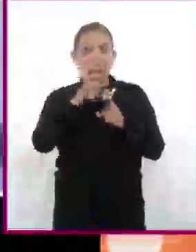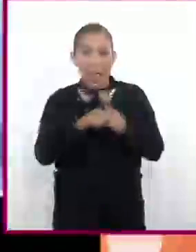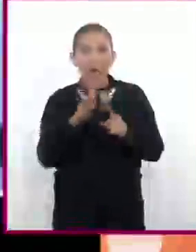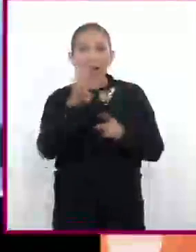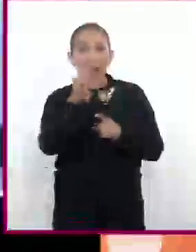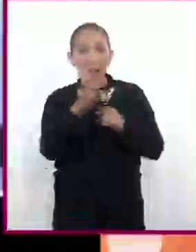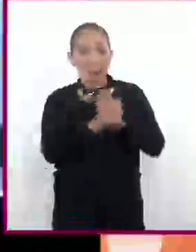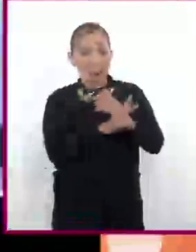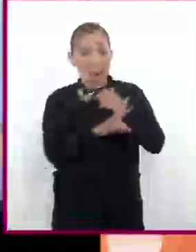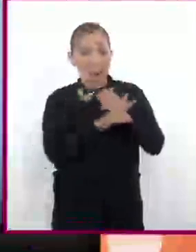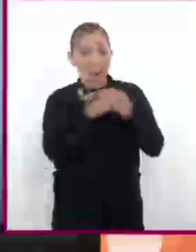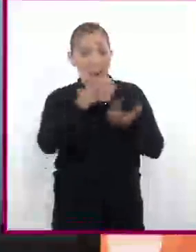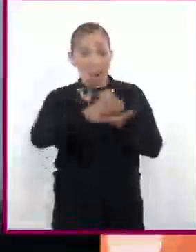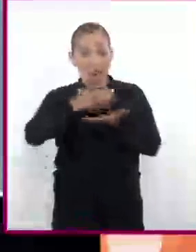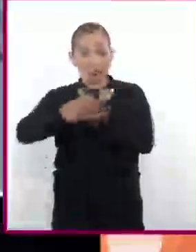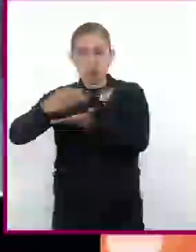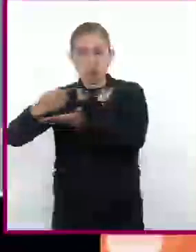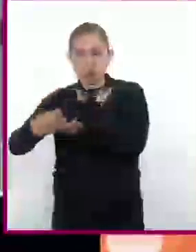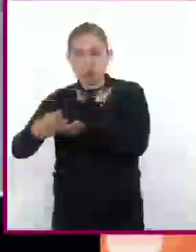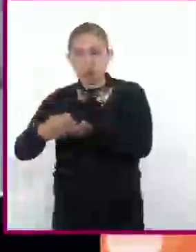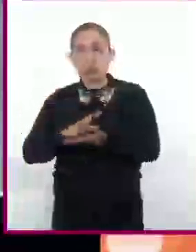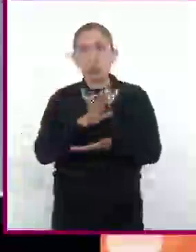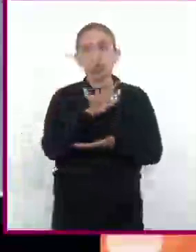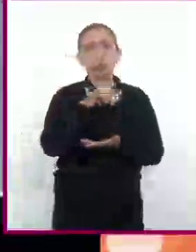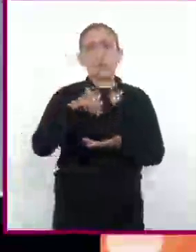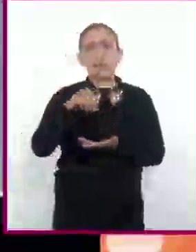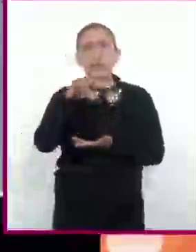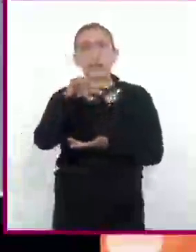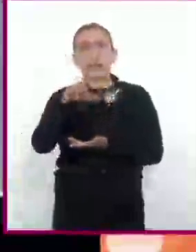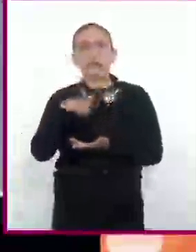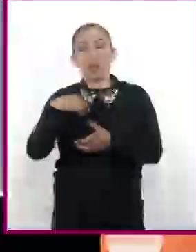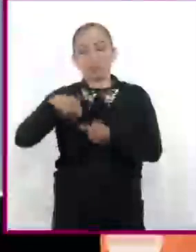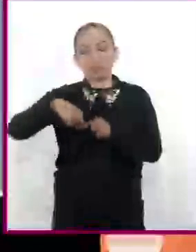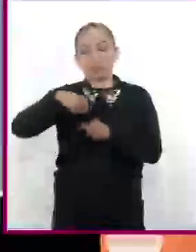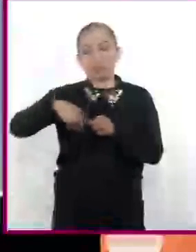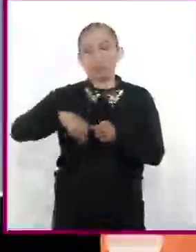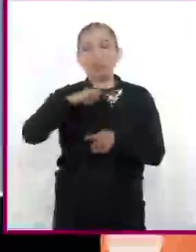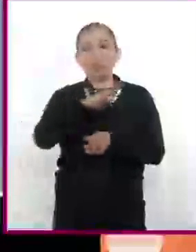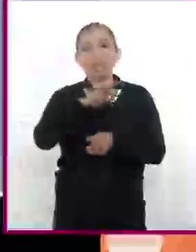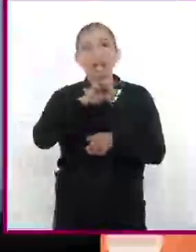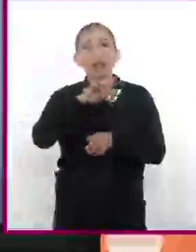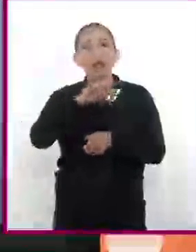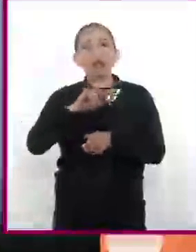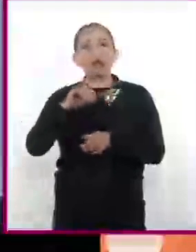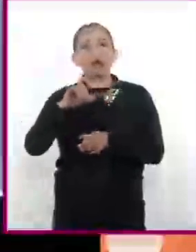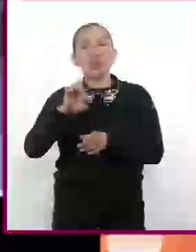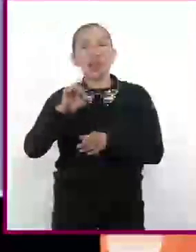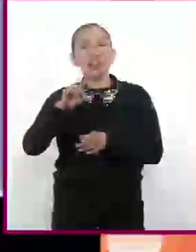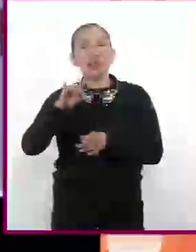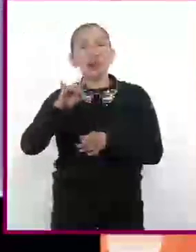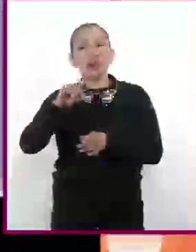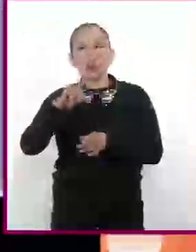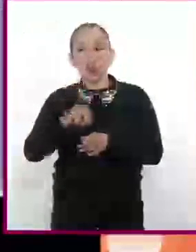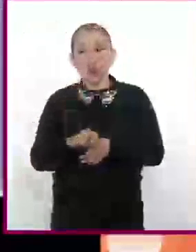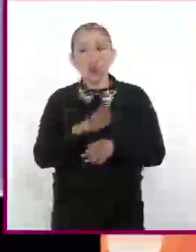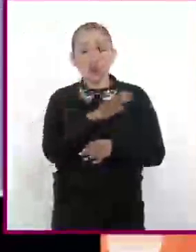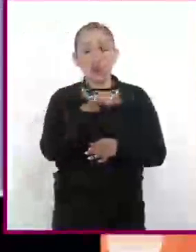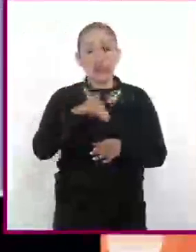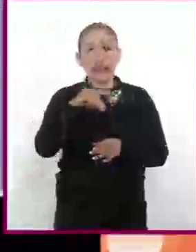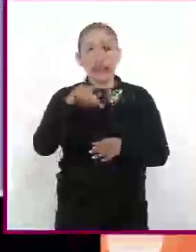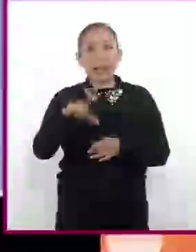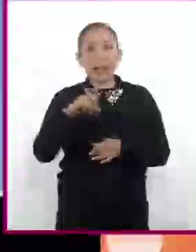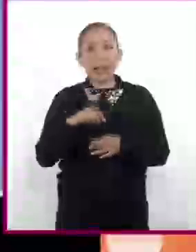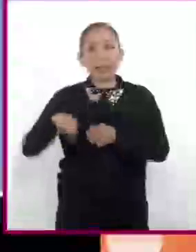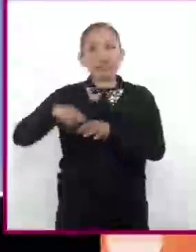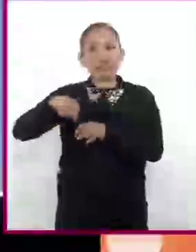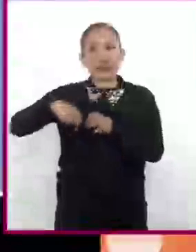4 recipientes de vidrio, 50 mililitros de disolución de bicarbonato de sodio, 50 mililitros